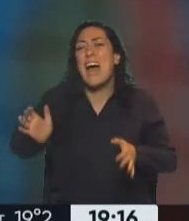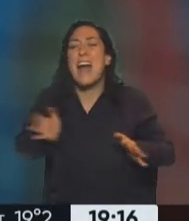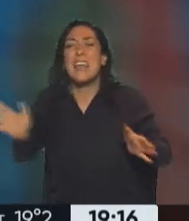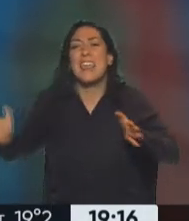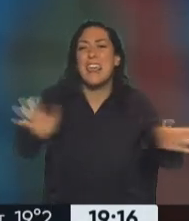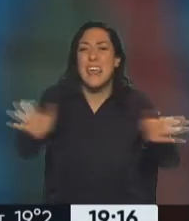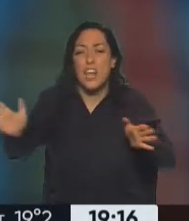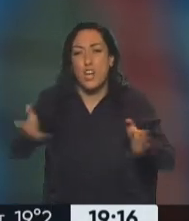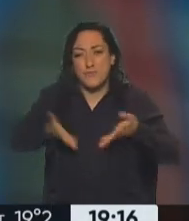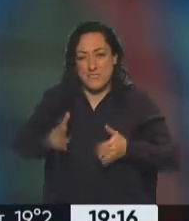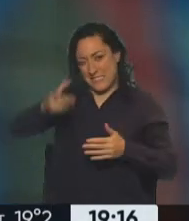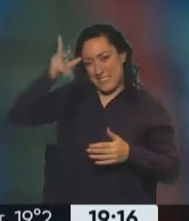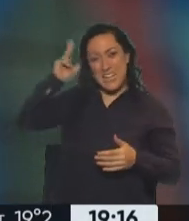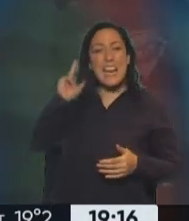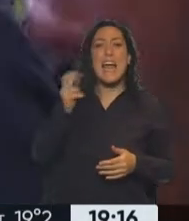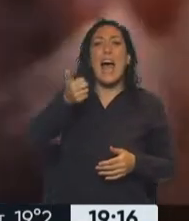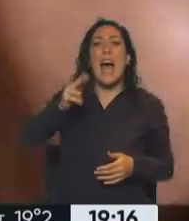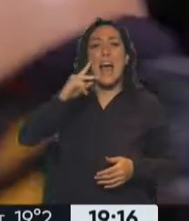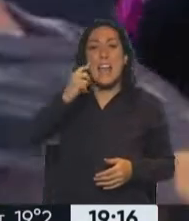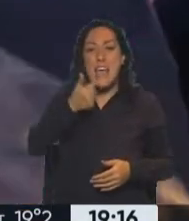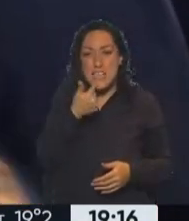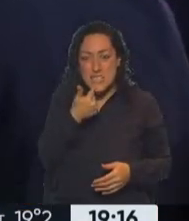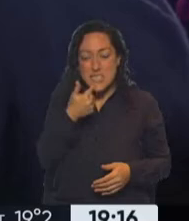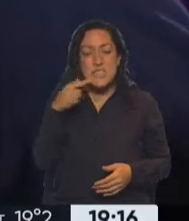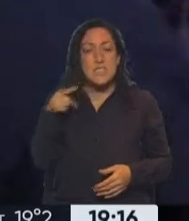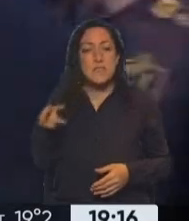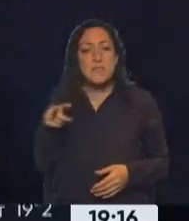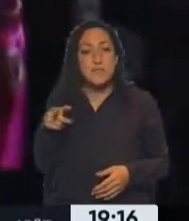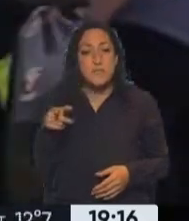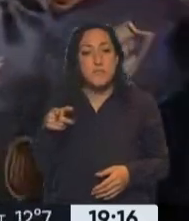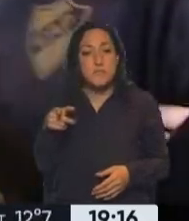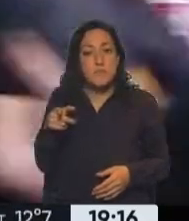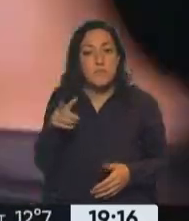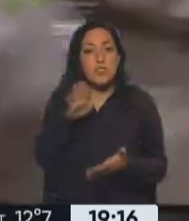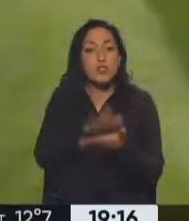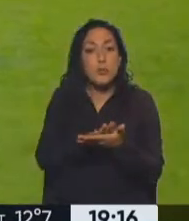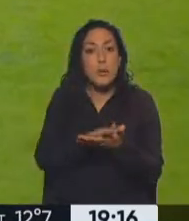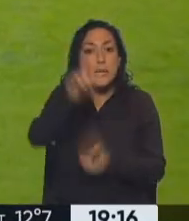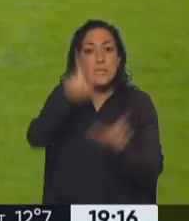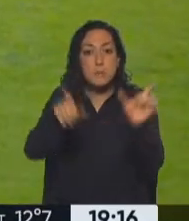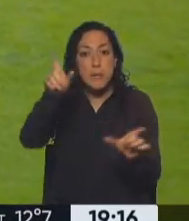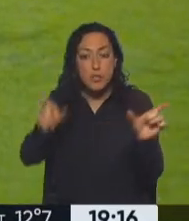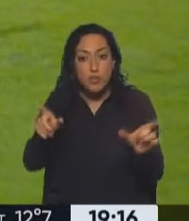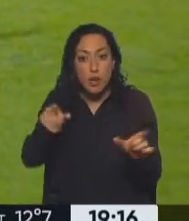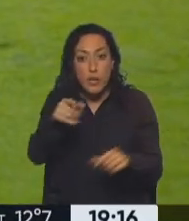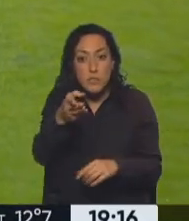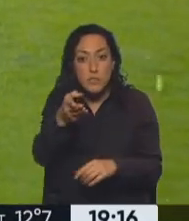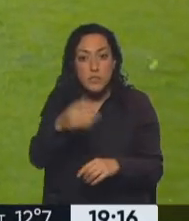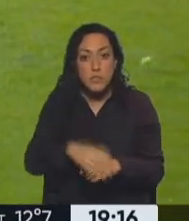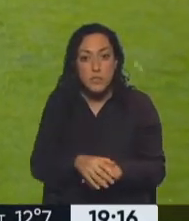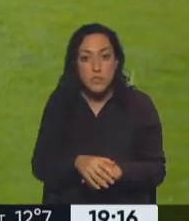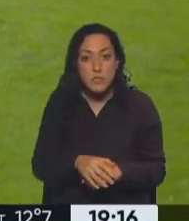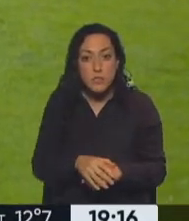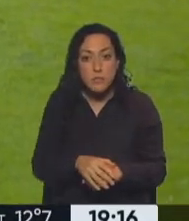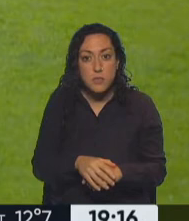Arias, verdaderamente, vamos a ver cómo reaccionó ante la gente, justamente. Mirá. Fíjate los